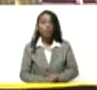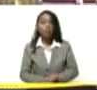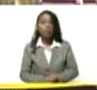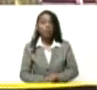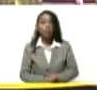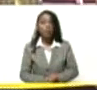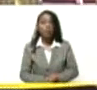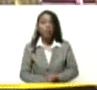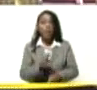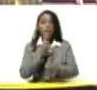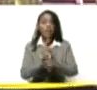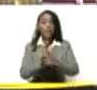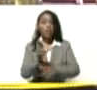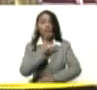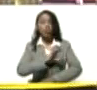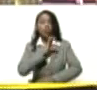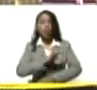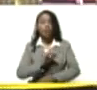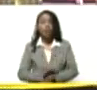las redes sociales.